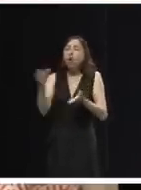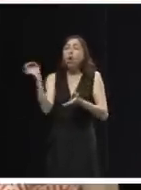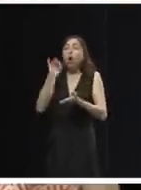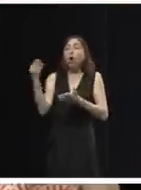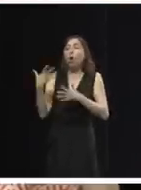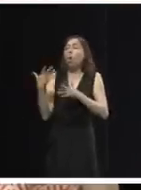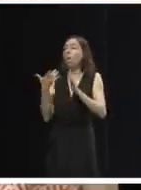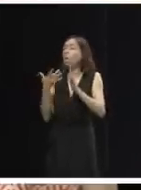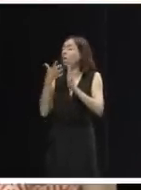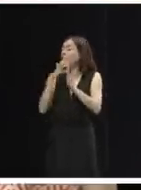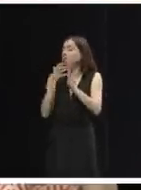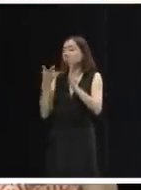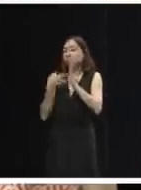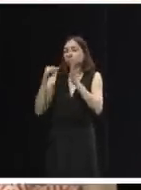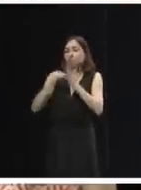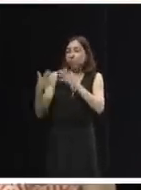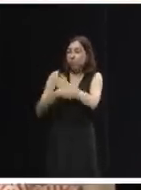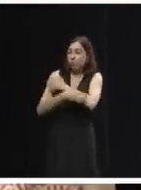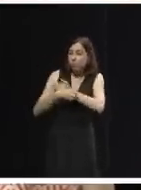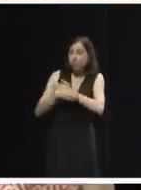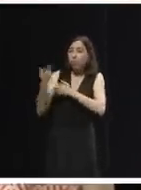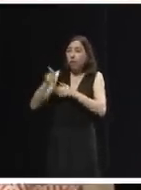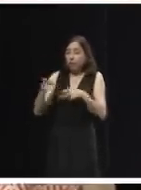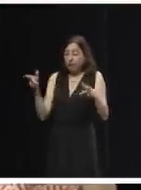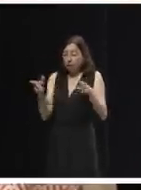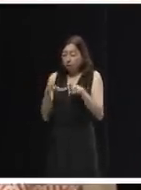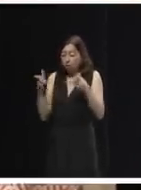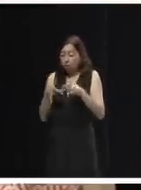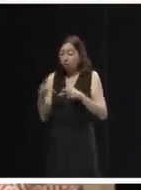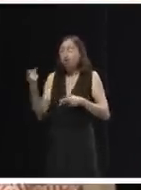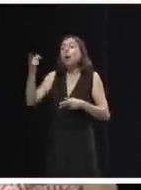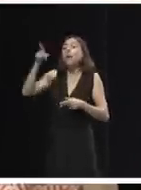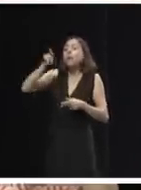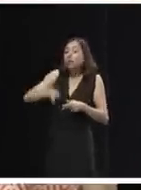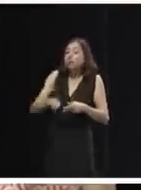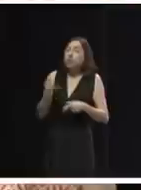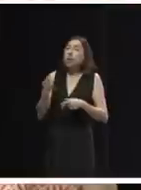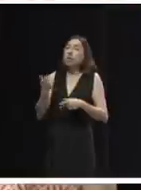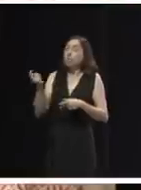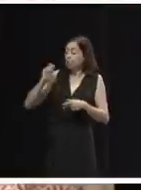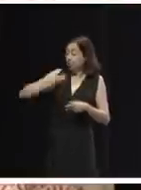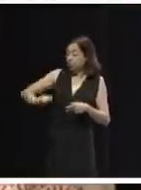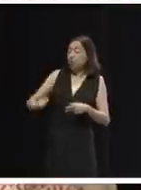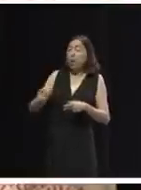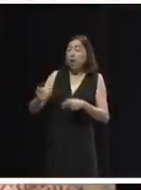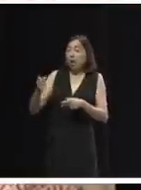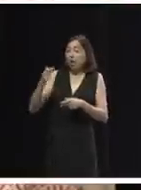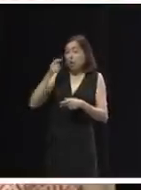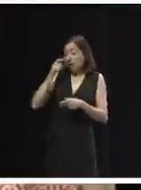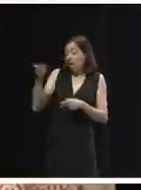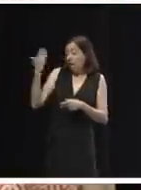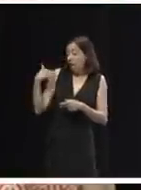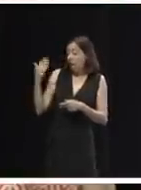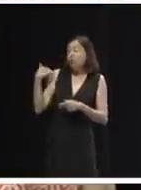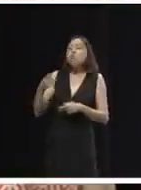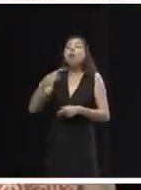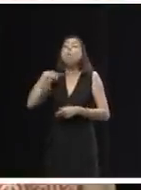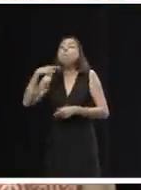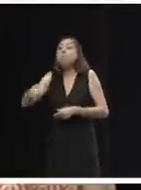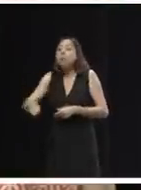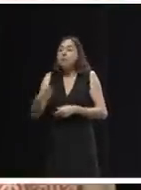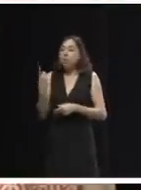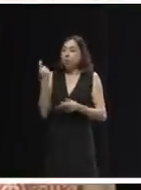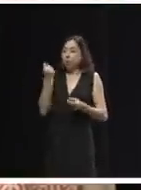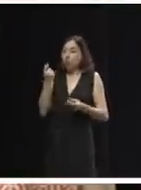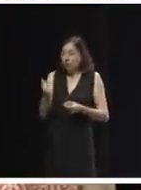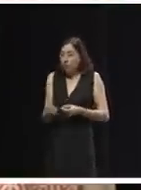de externalización, los sociosanitarios y profesionales que en los últimos años han perdido poder adquisitivo, para los sectores